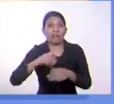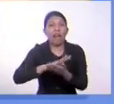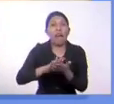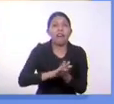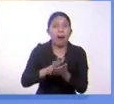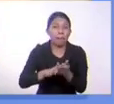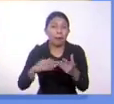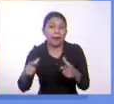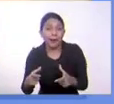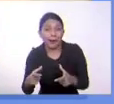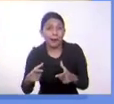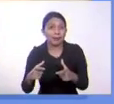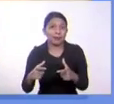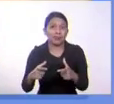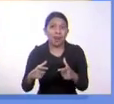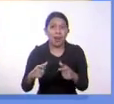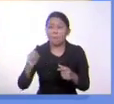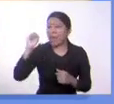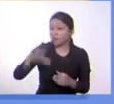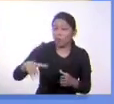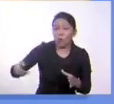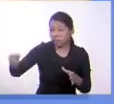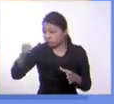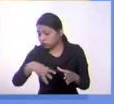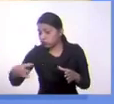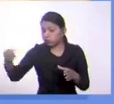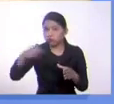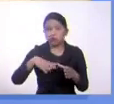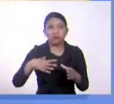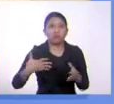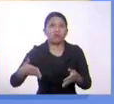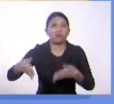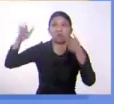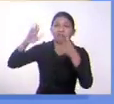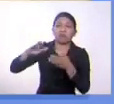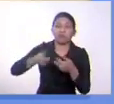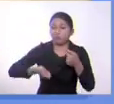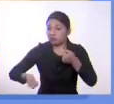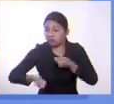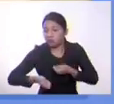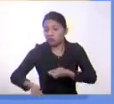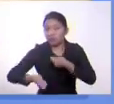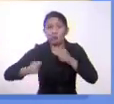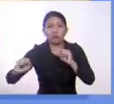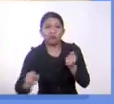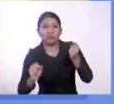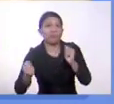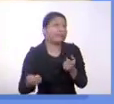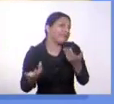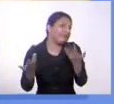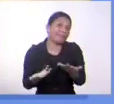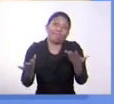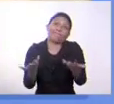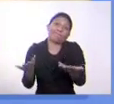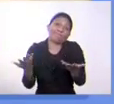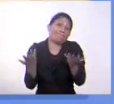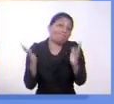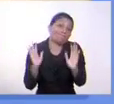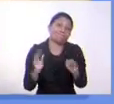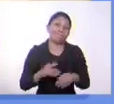platos, recogiendo basura, limpiando edificios. Los trabajos, vamos a decir, que no